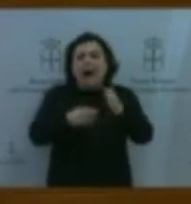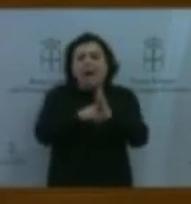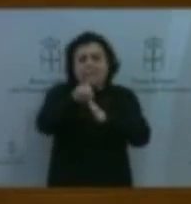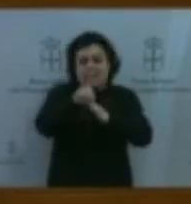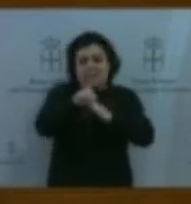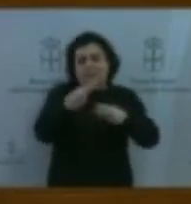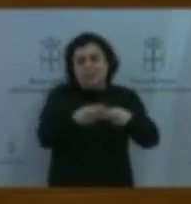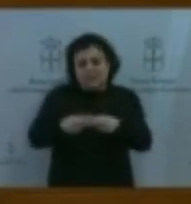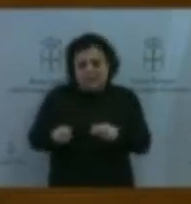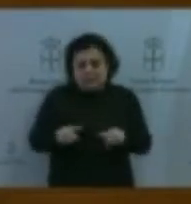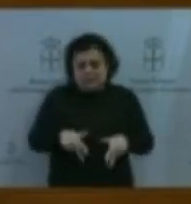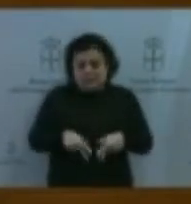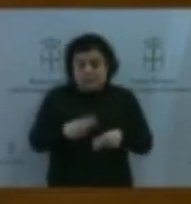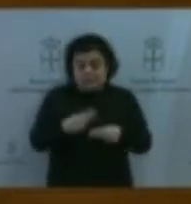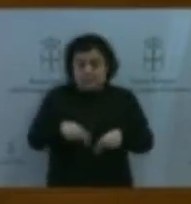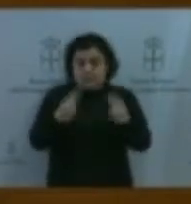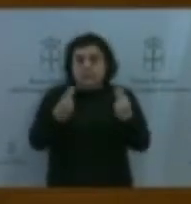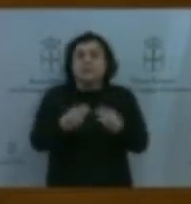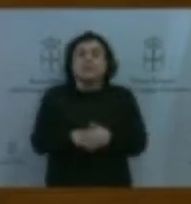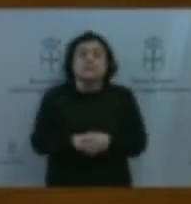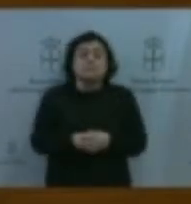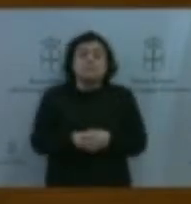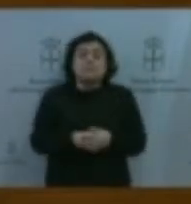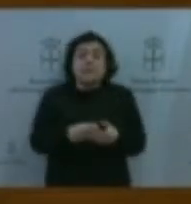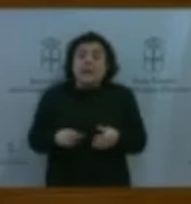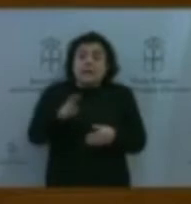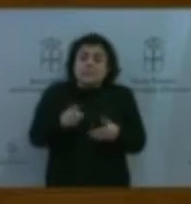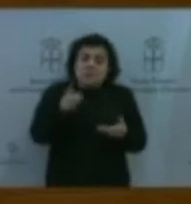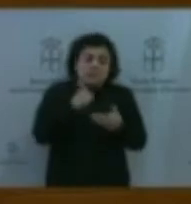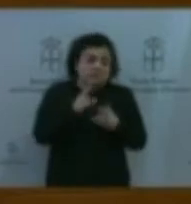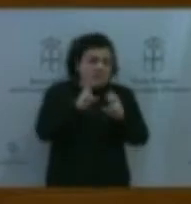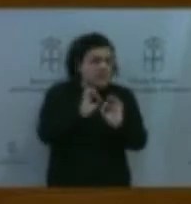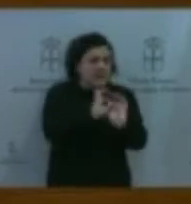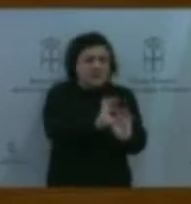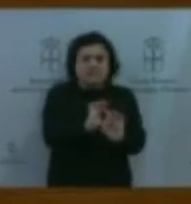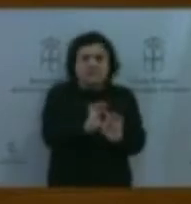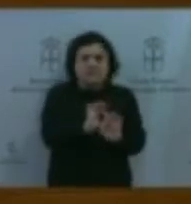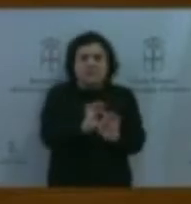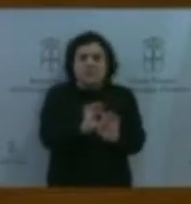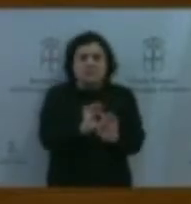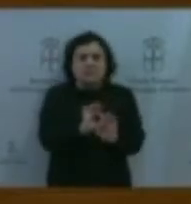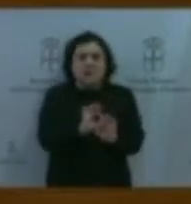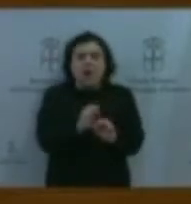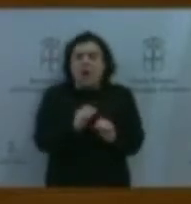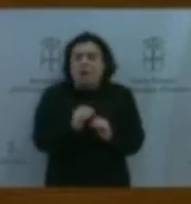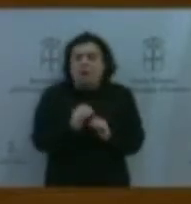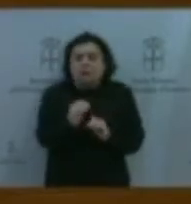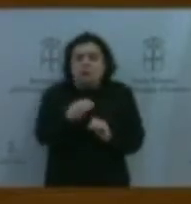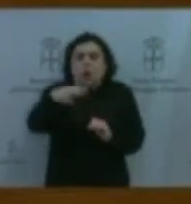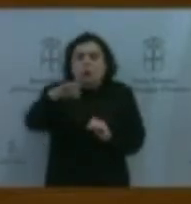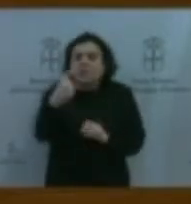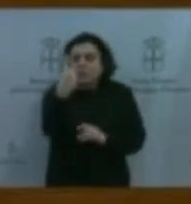Insisto en esto porque no hay un único horizonte posible. En Madrid Ayuso sigue haciendo